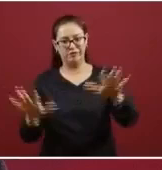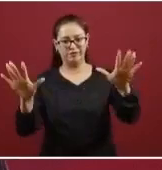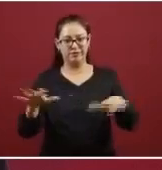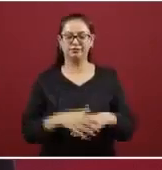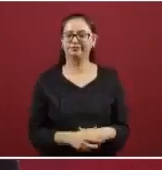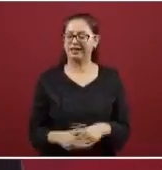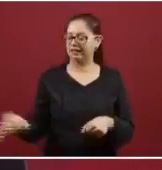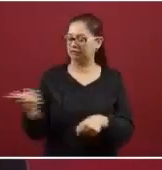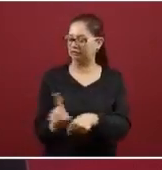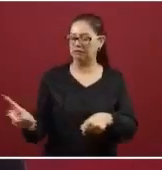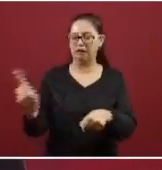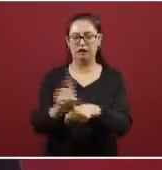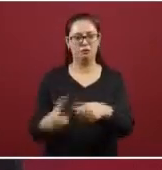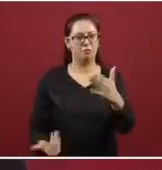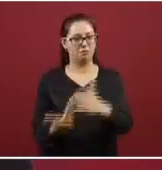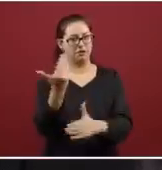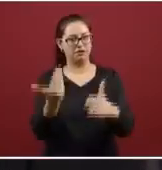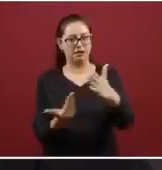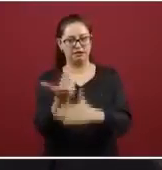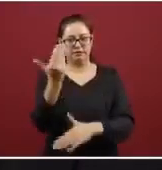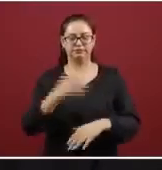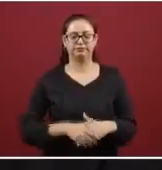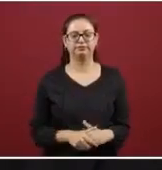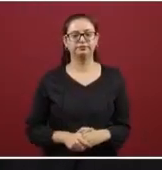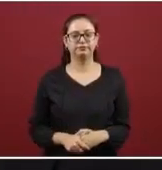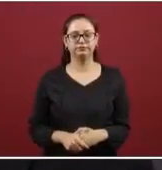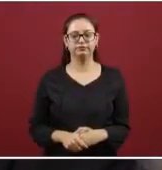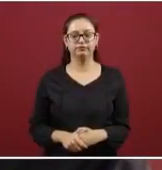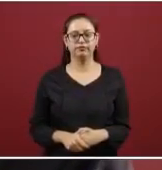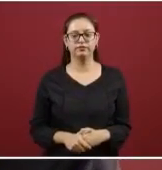todas las mañanas. Tenemos